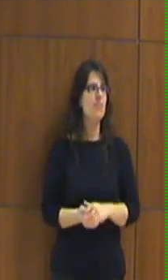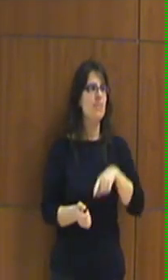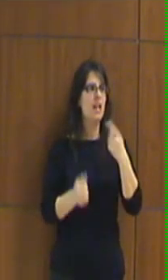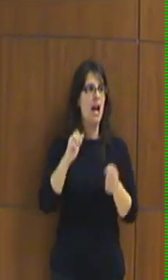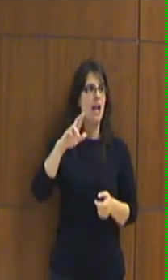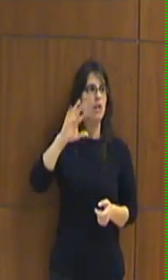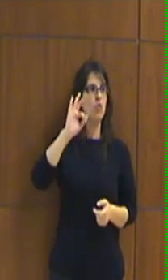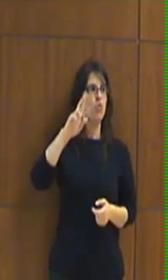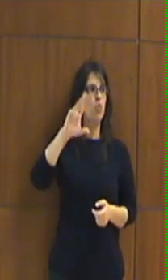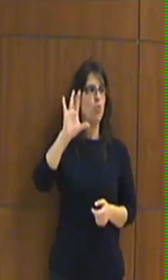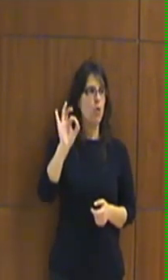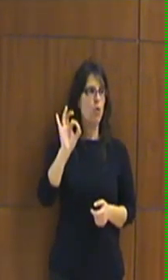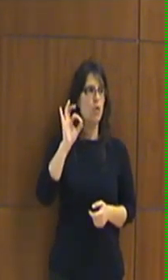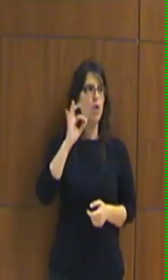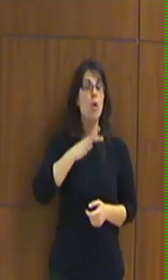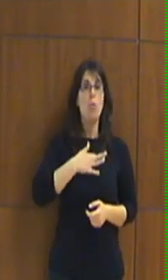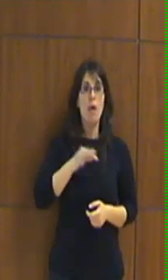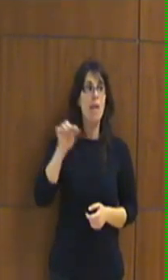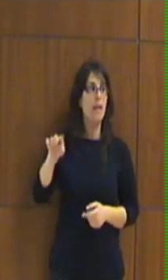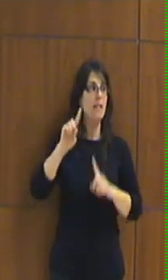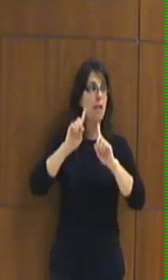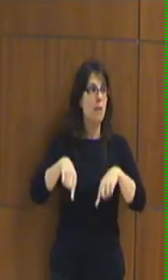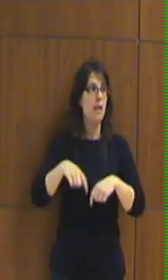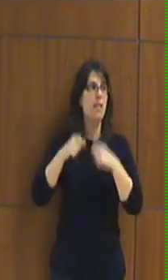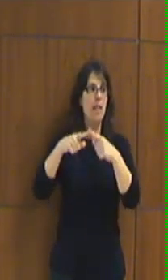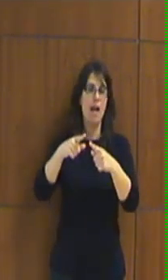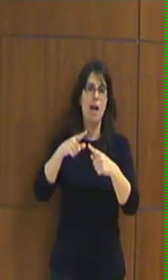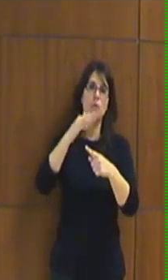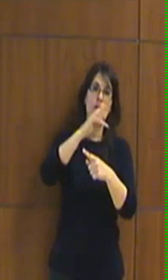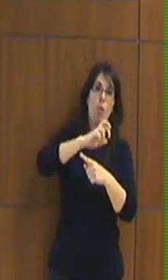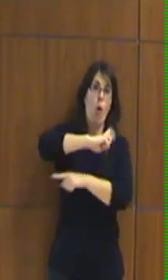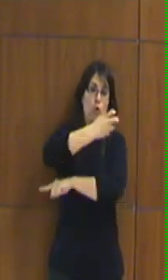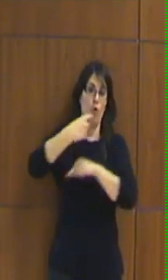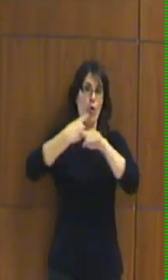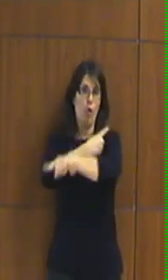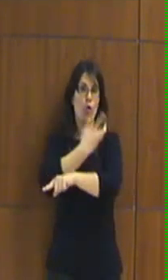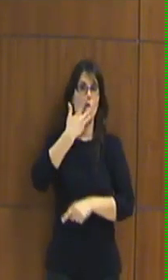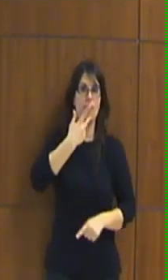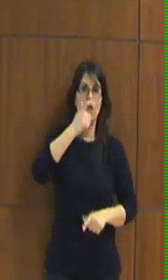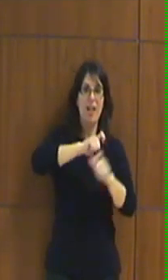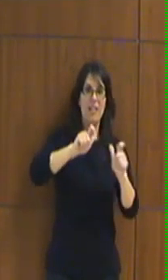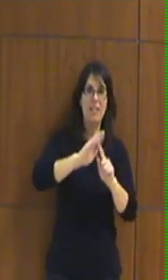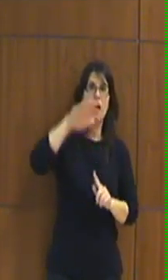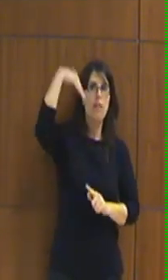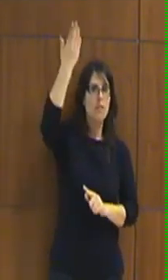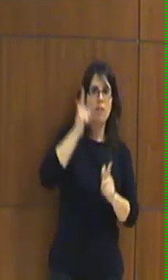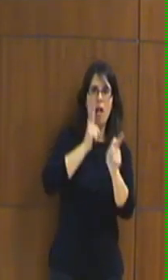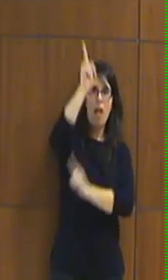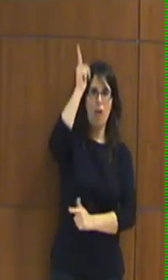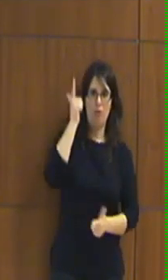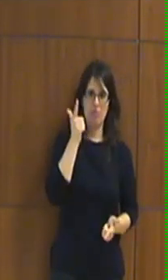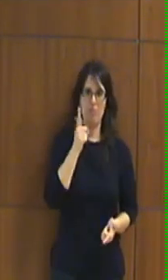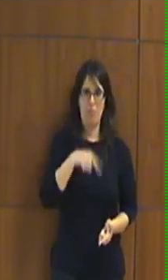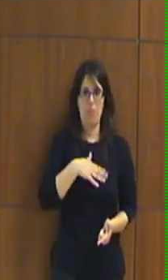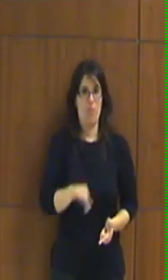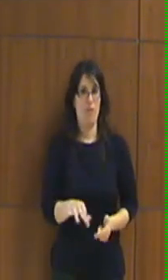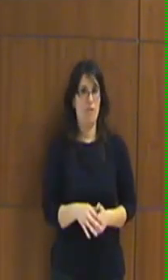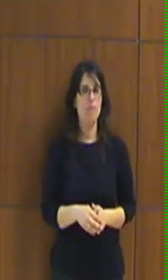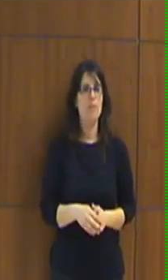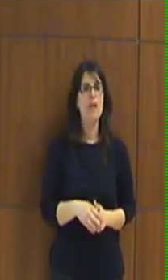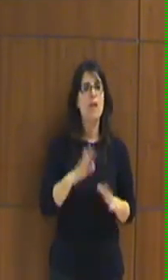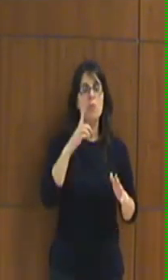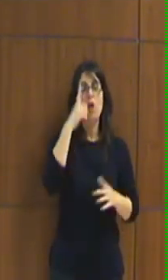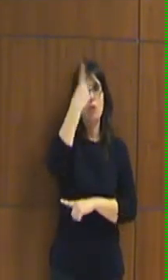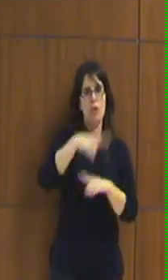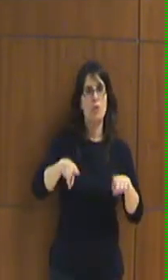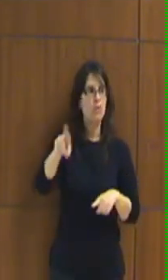posibilita conocimiento de gente que de otra manera sería imposible. También es ¿no? Por distancia y la globalización. Pero hay un ejemplo muy claro de lo que tú dices, y son